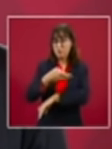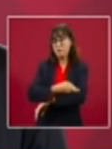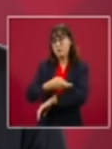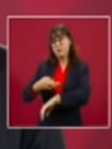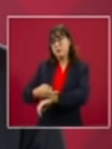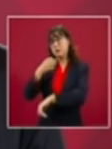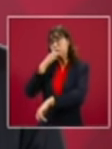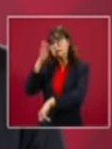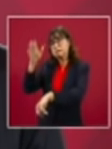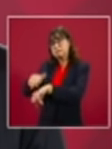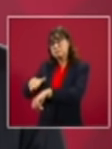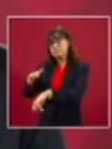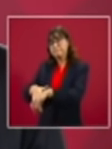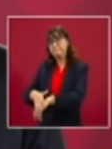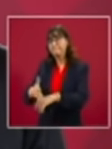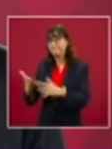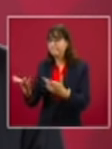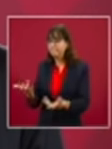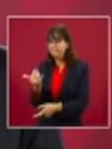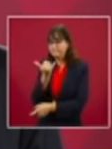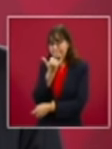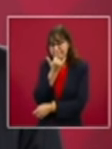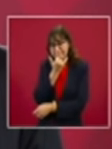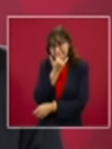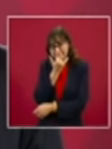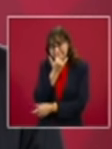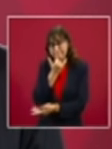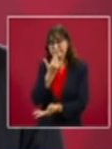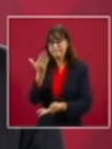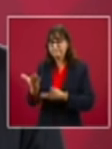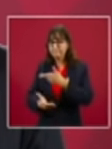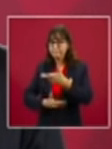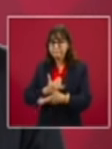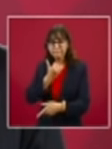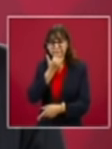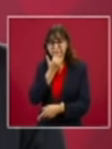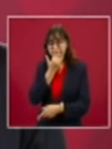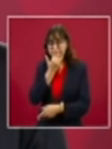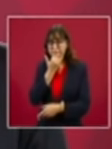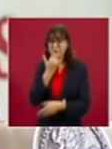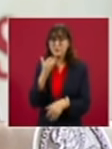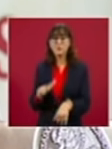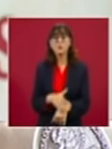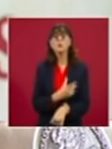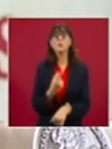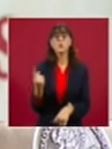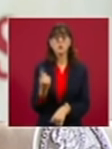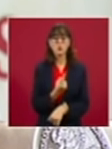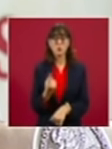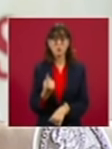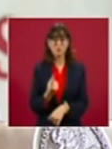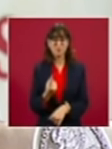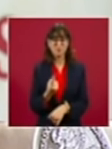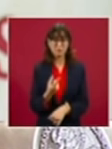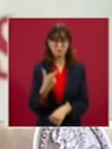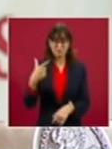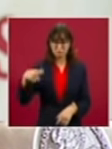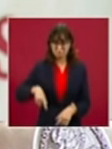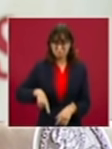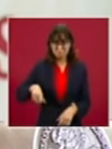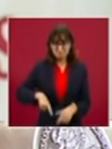ricardo por supuesto lo hablé antes con él le comenté él estuvo de acuerdo y bueno quedamos en buenos términos